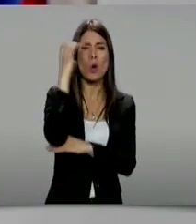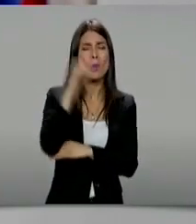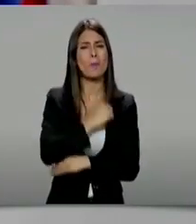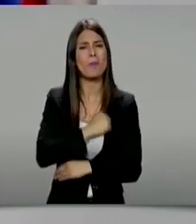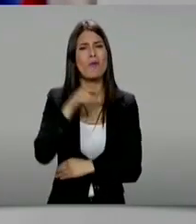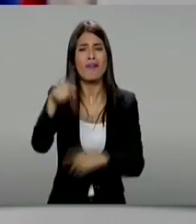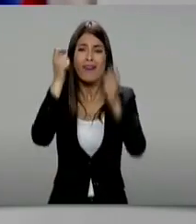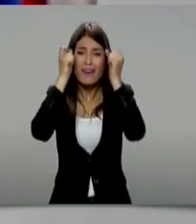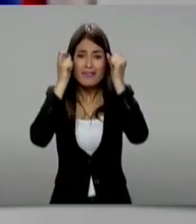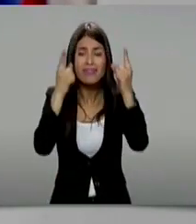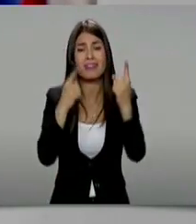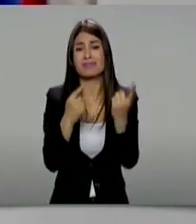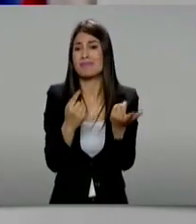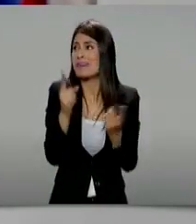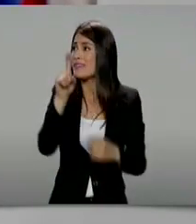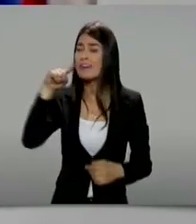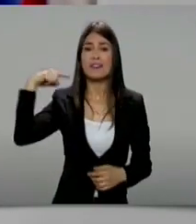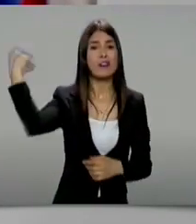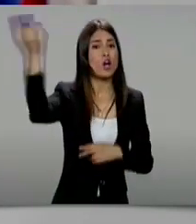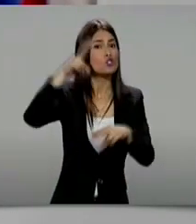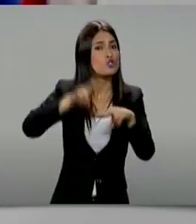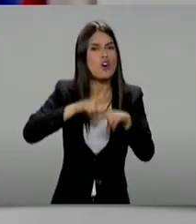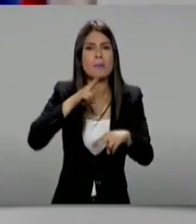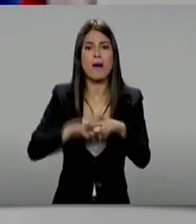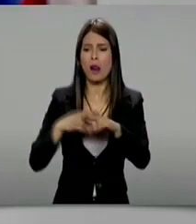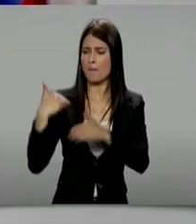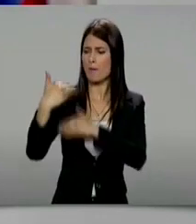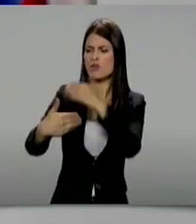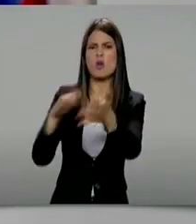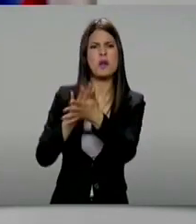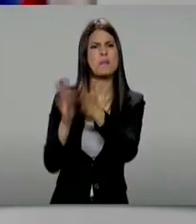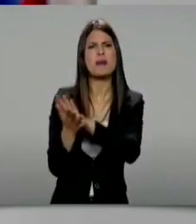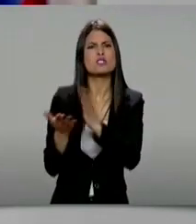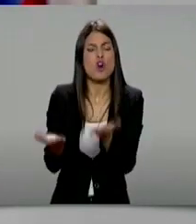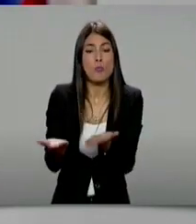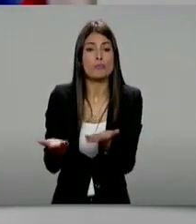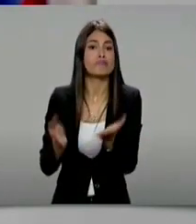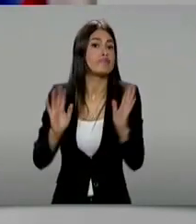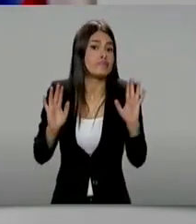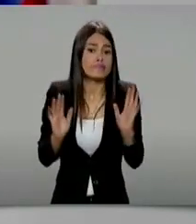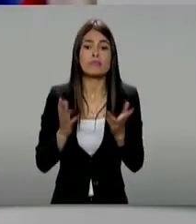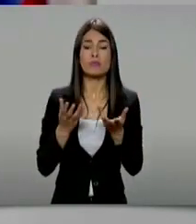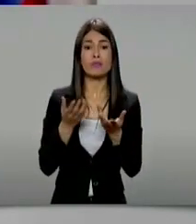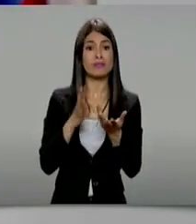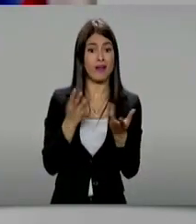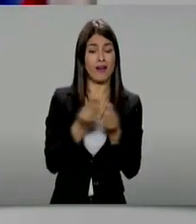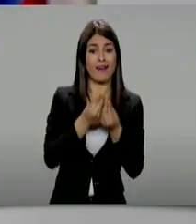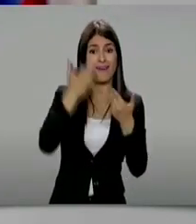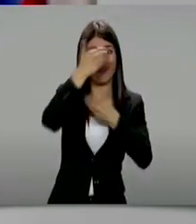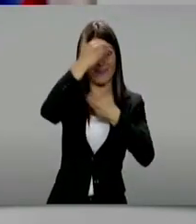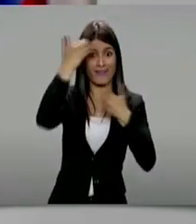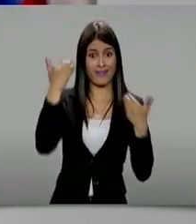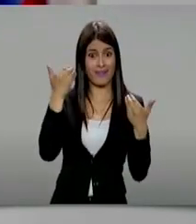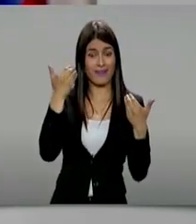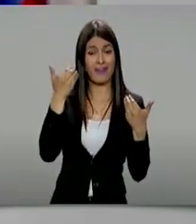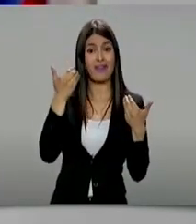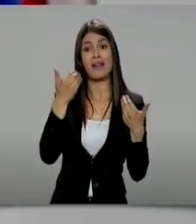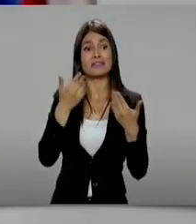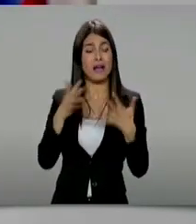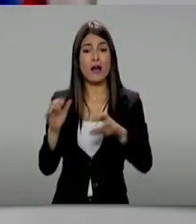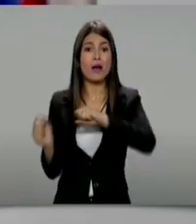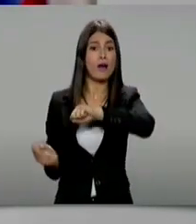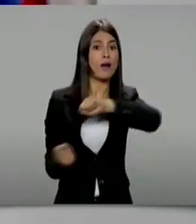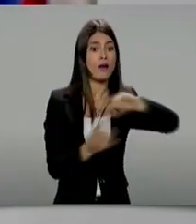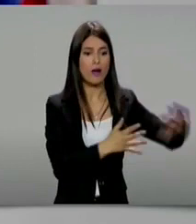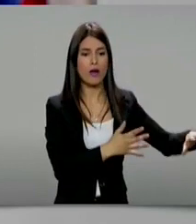de todos los procesos de paz en el mundo es precisamente que los guerrilleros dejen las armas y puedan